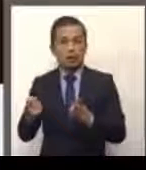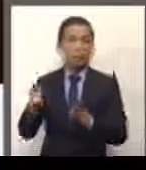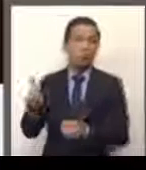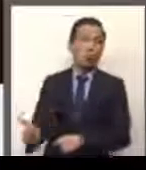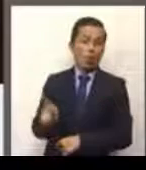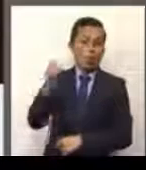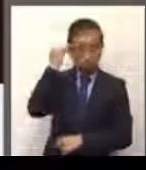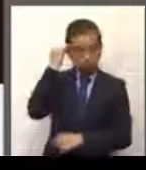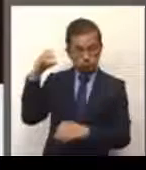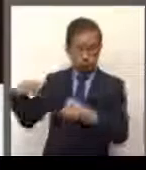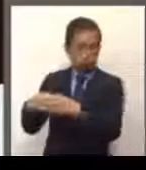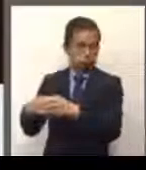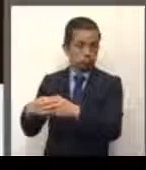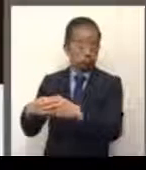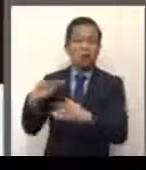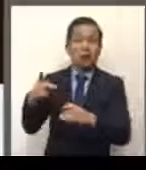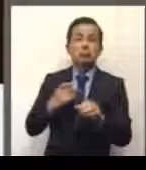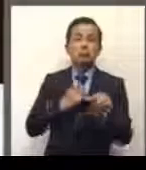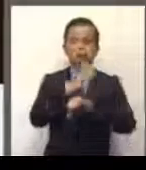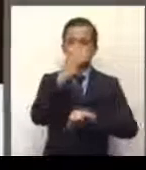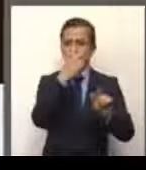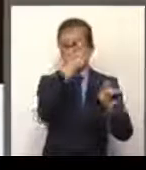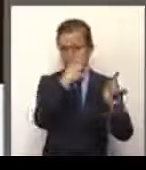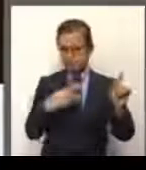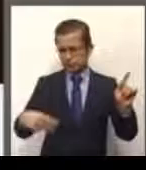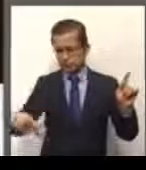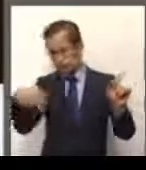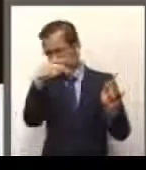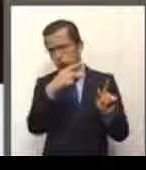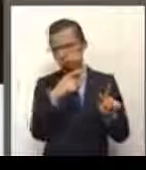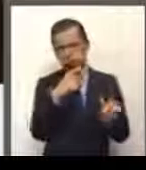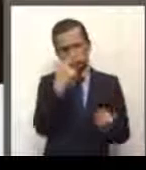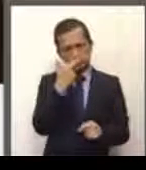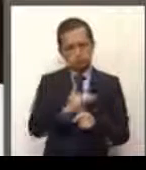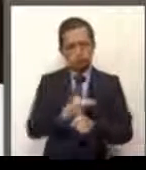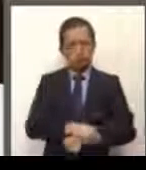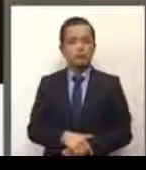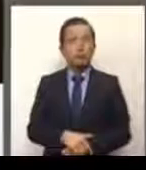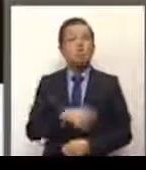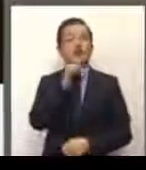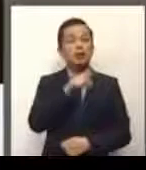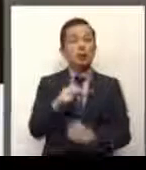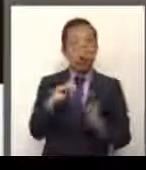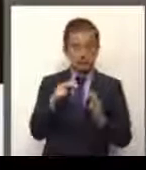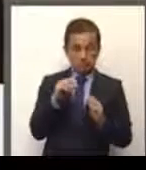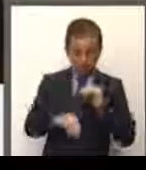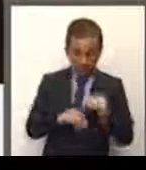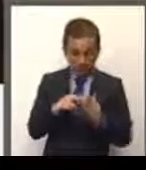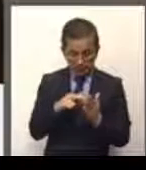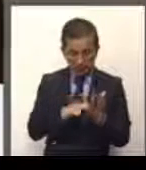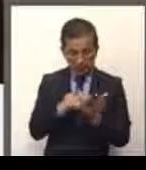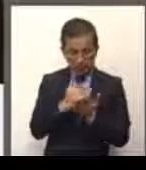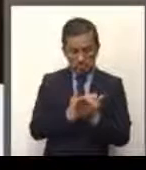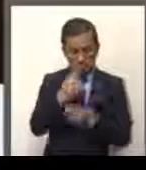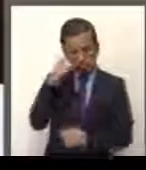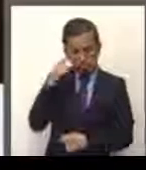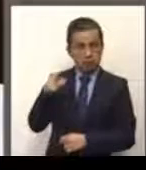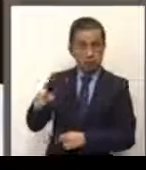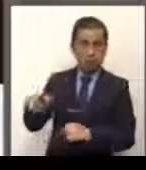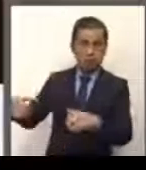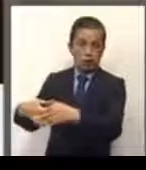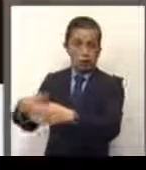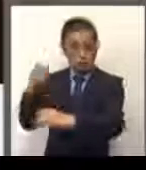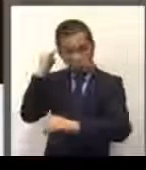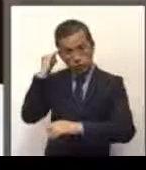cada entidad, así como las normas para el reconocimiento de las comunidades indígenas como entidades de